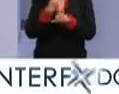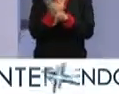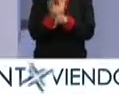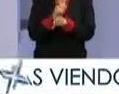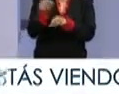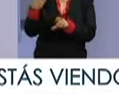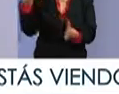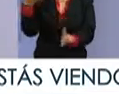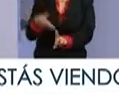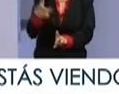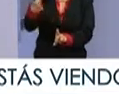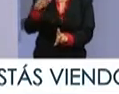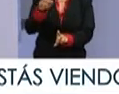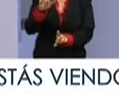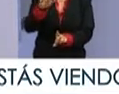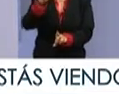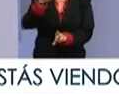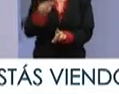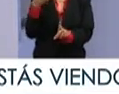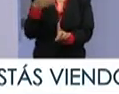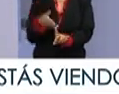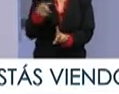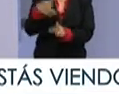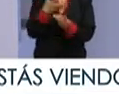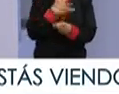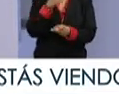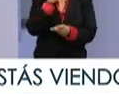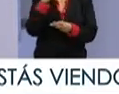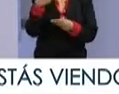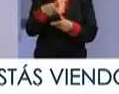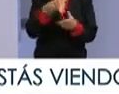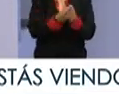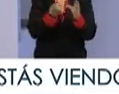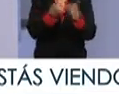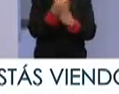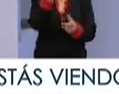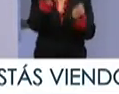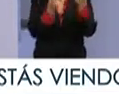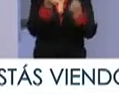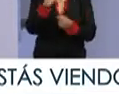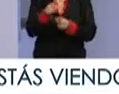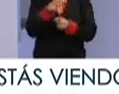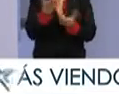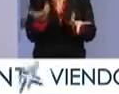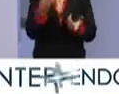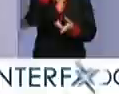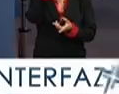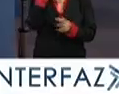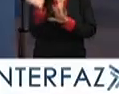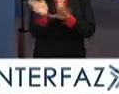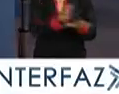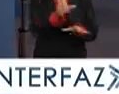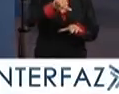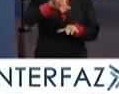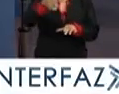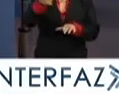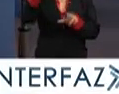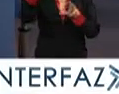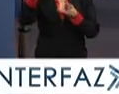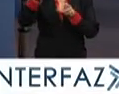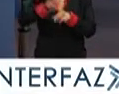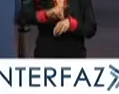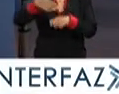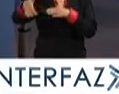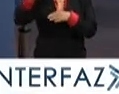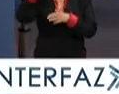licenciaturas ya enfocadas a la robótica como tal. Tienen ya incluso también cursos, algunos cursos, fuera de que sean de verano, cursos aparte para